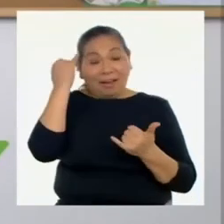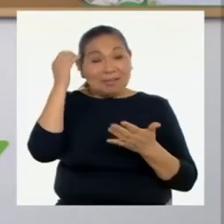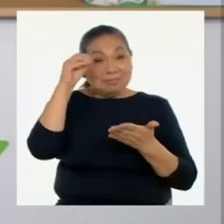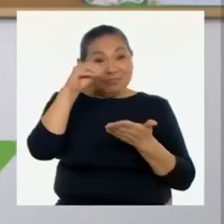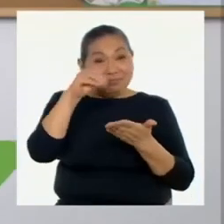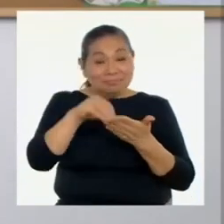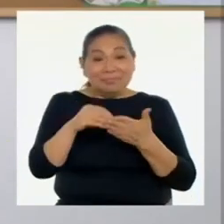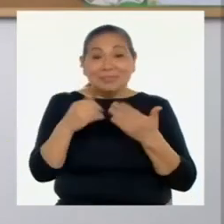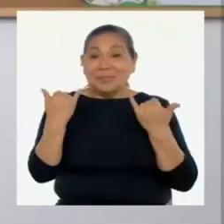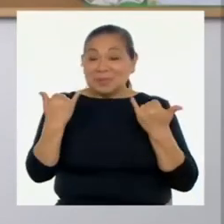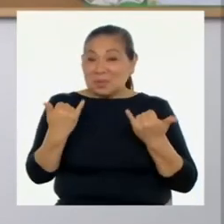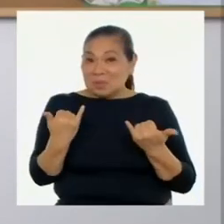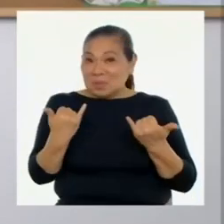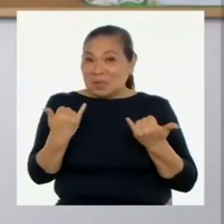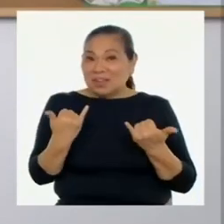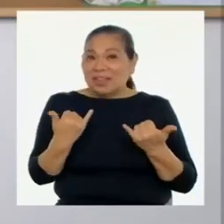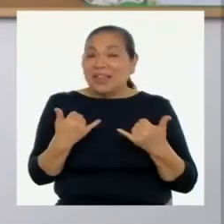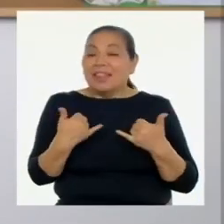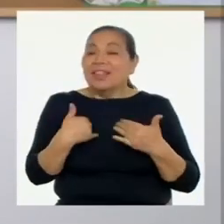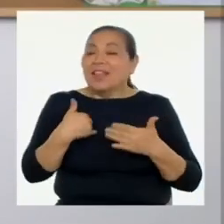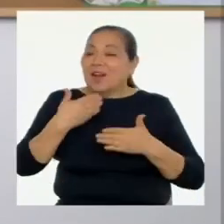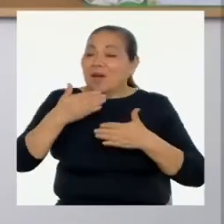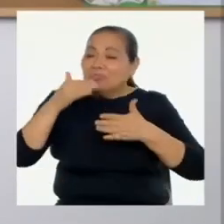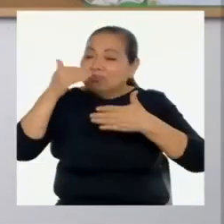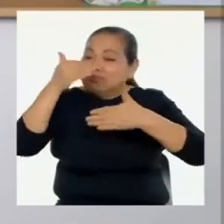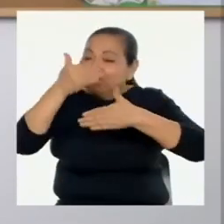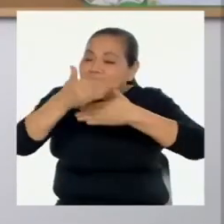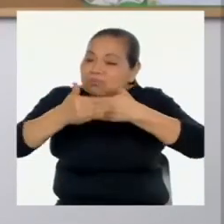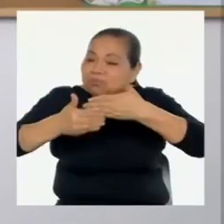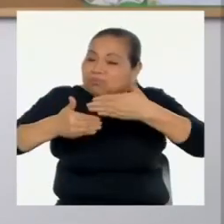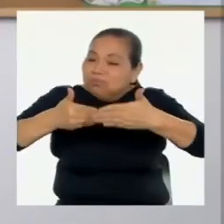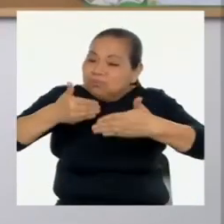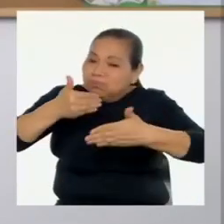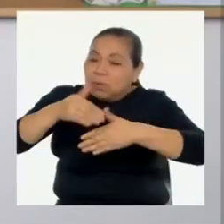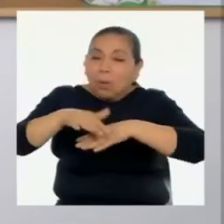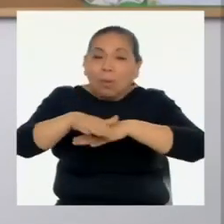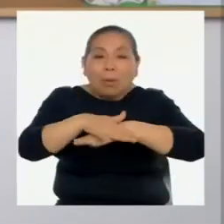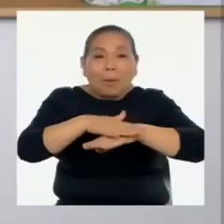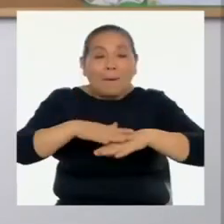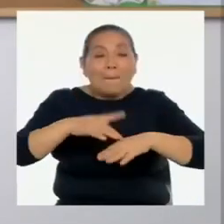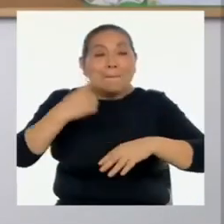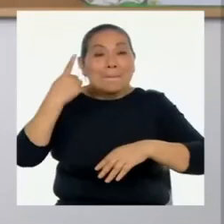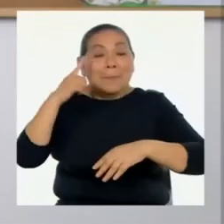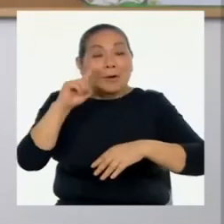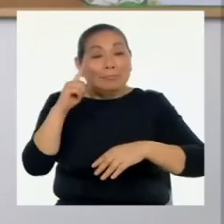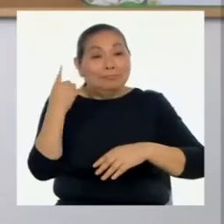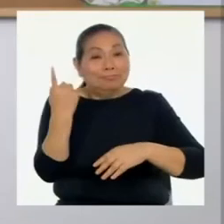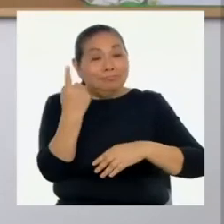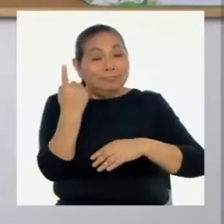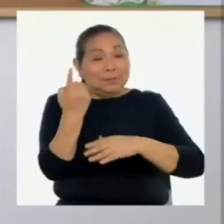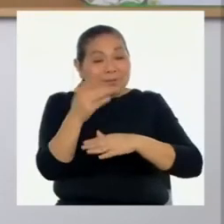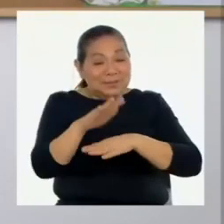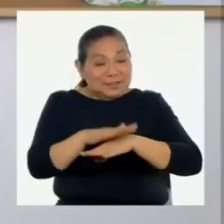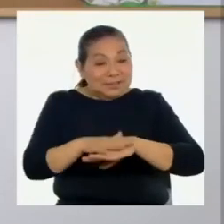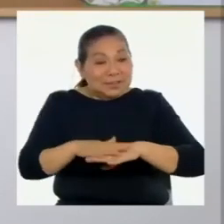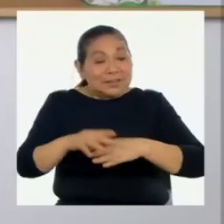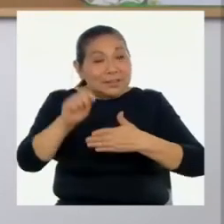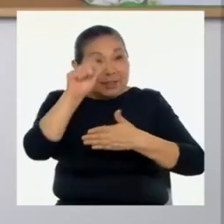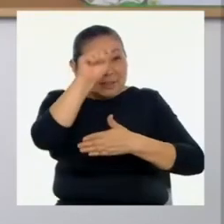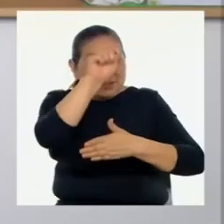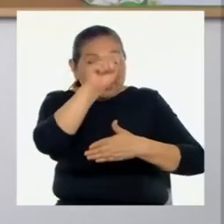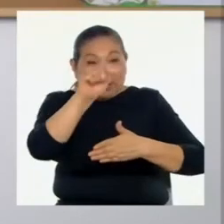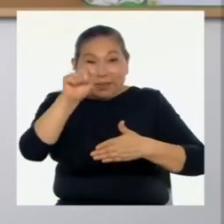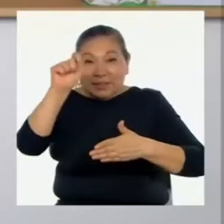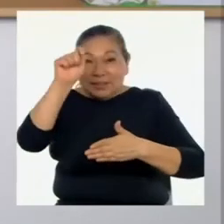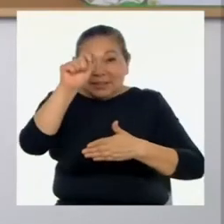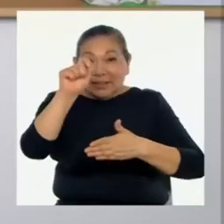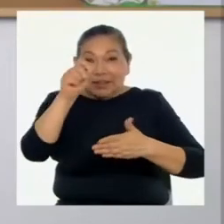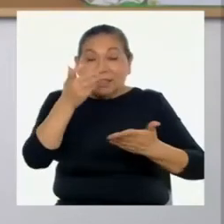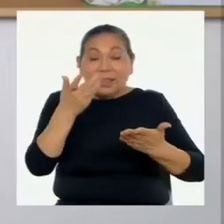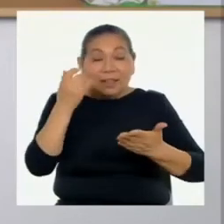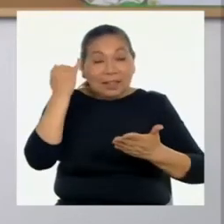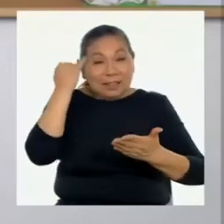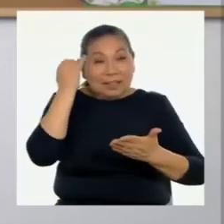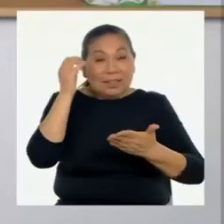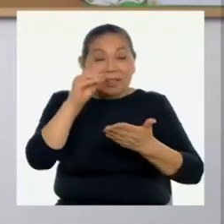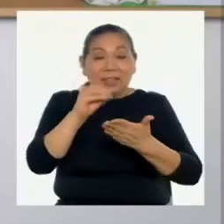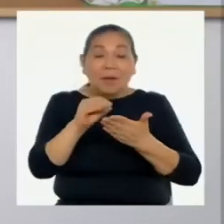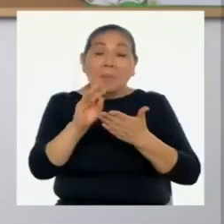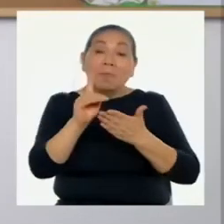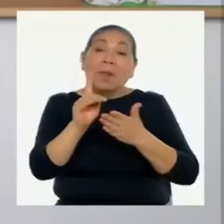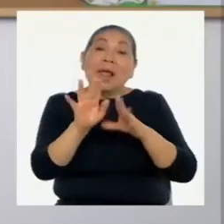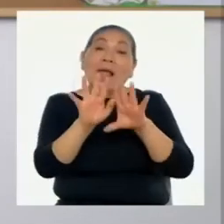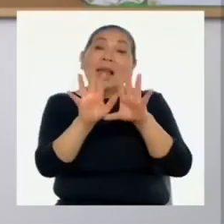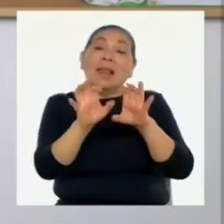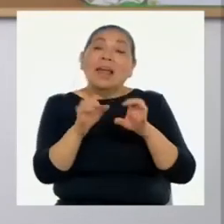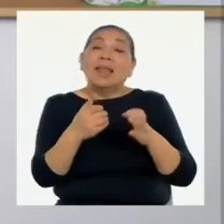un afiche como este, debimos seguir un proceso. Primero, para iniciar el proceso de escritura y a partir de los criterios